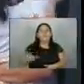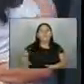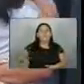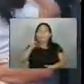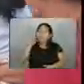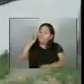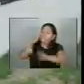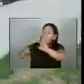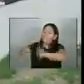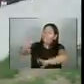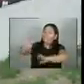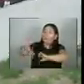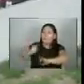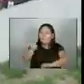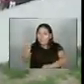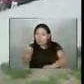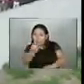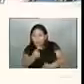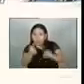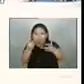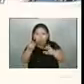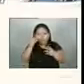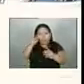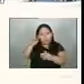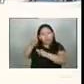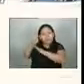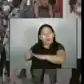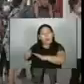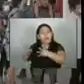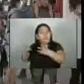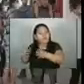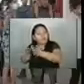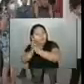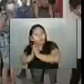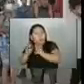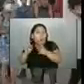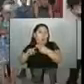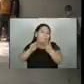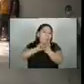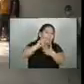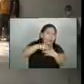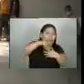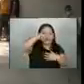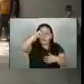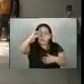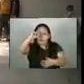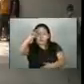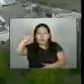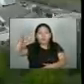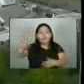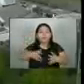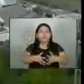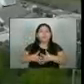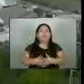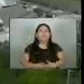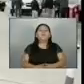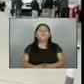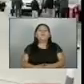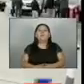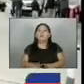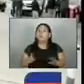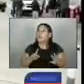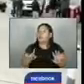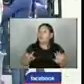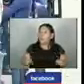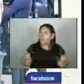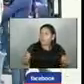evaluarán al solicitante para aplicar a estatus de refugiados o programas de trabajo en los Estados Unidos. Aunque de no